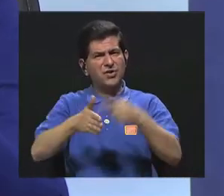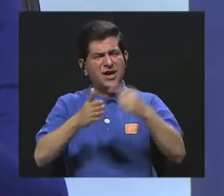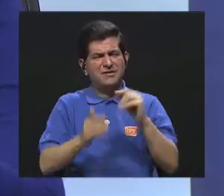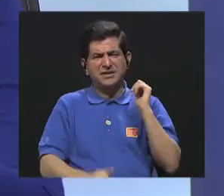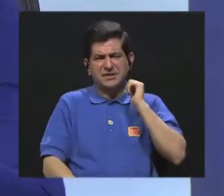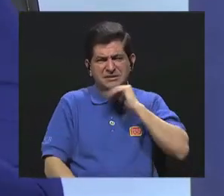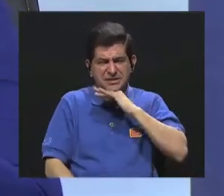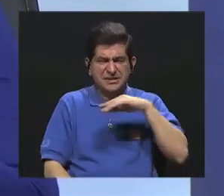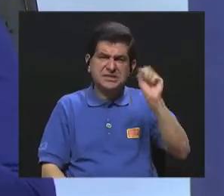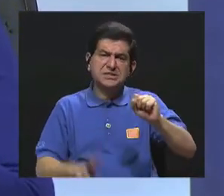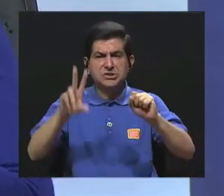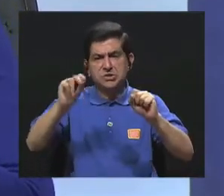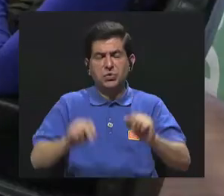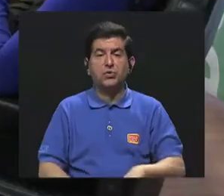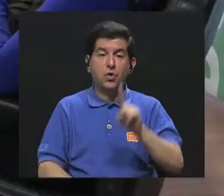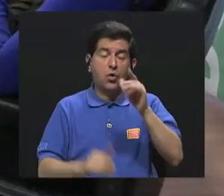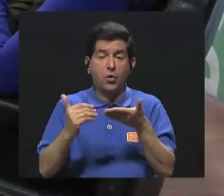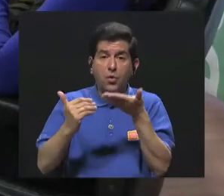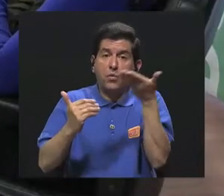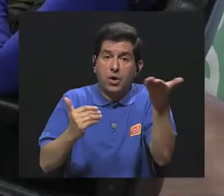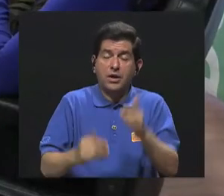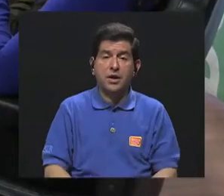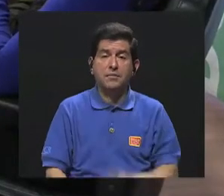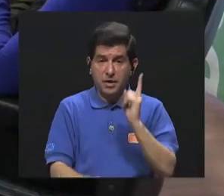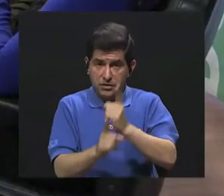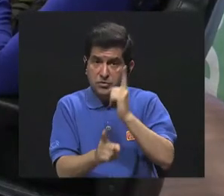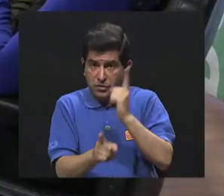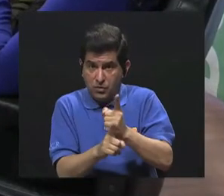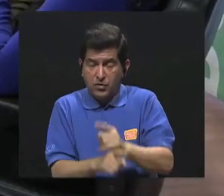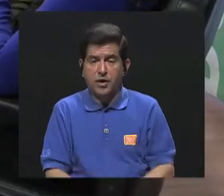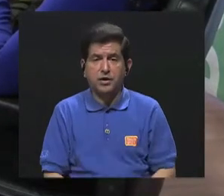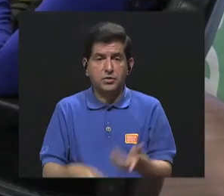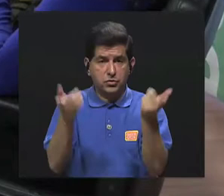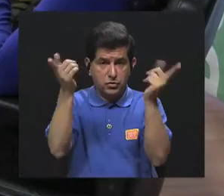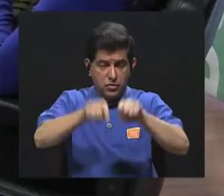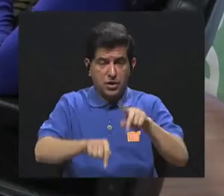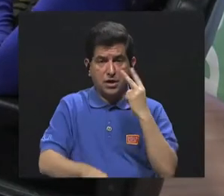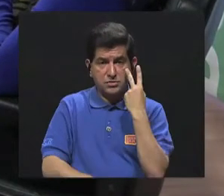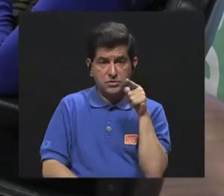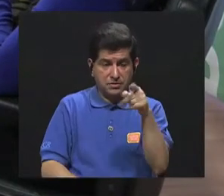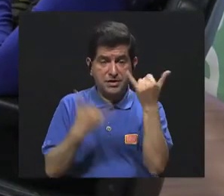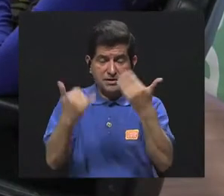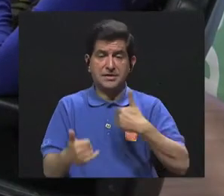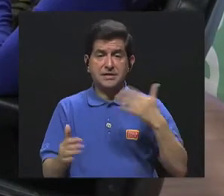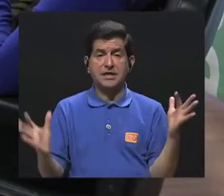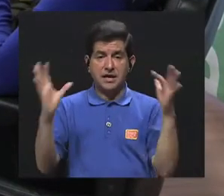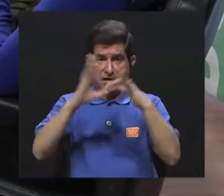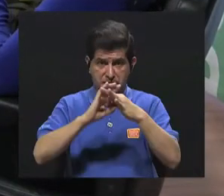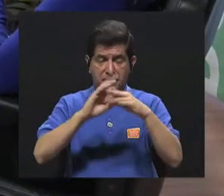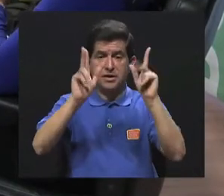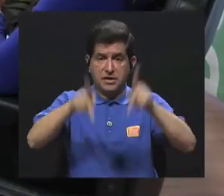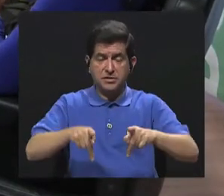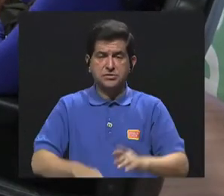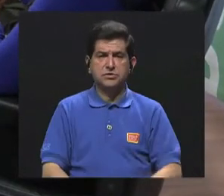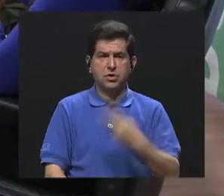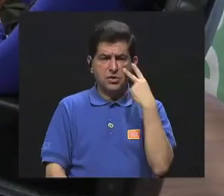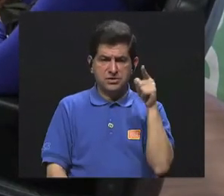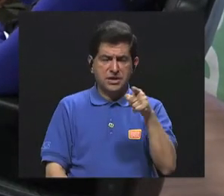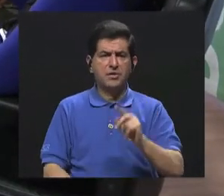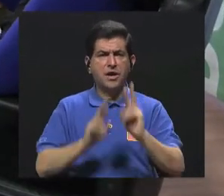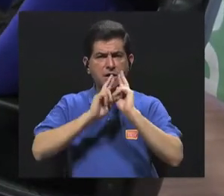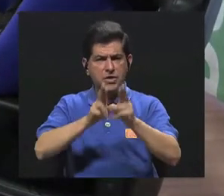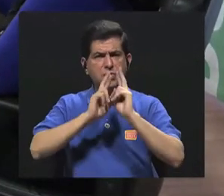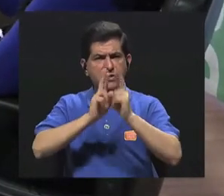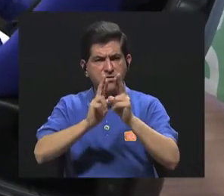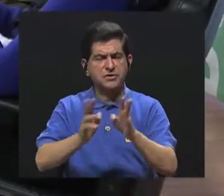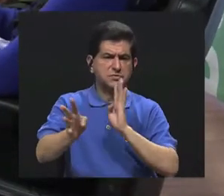a veces no, a veces es un elemento a propósito. En este caso se nota mucho que ella ya tiene una relación con ellos y se nota cuando ellos le contestan a ella y